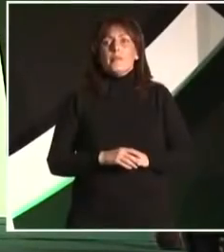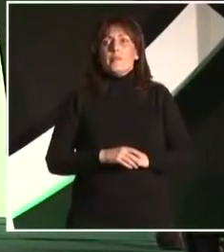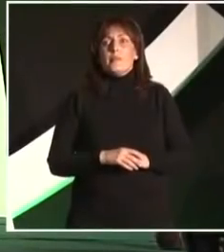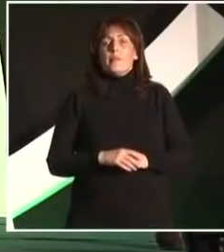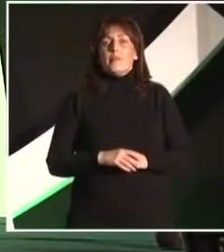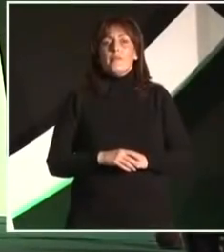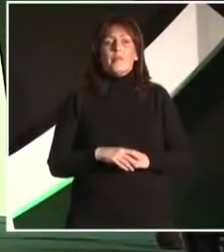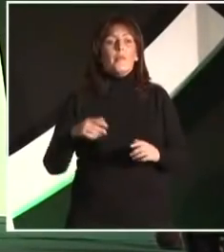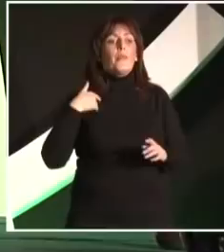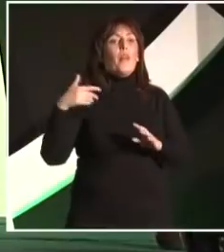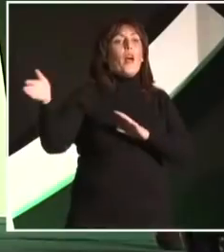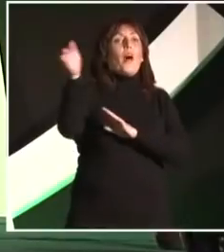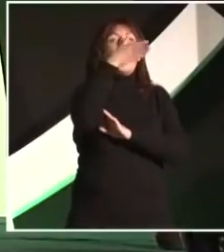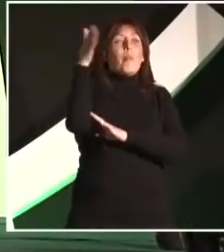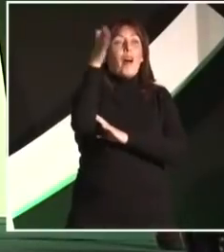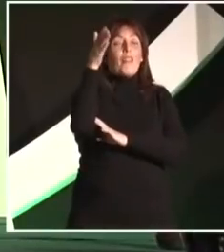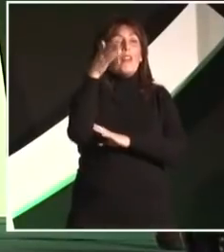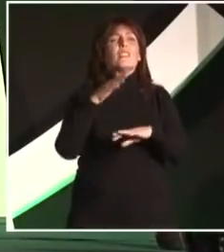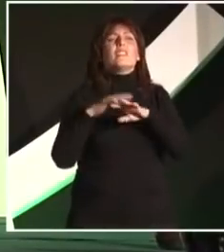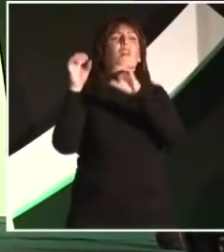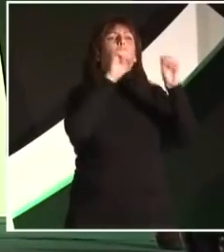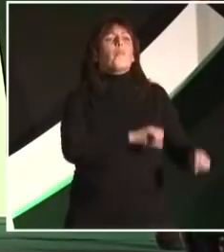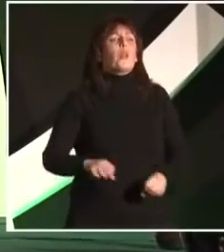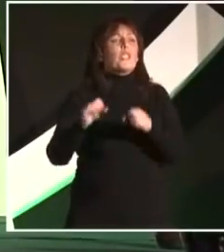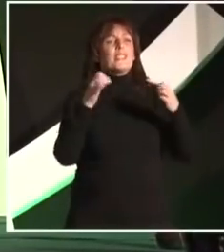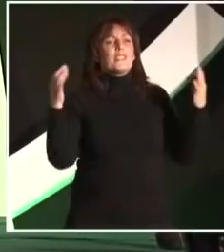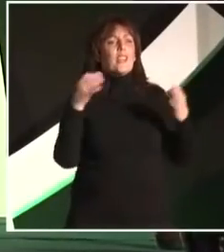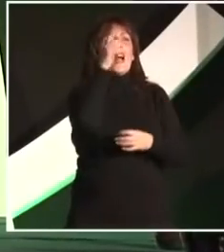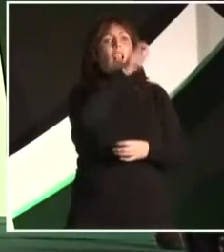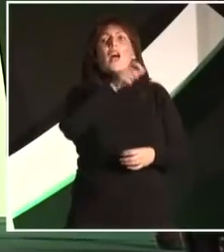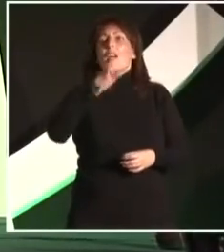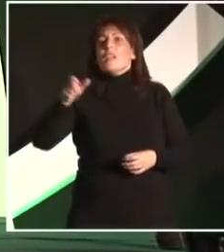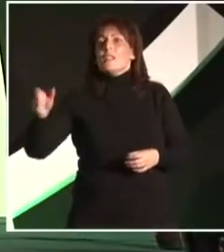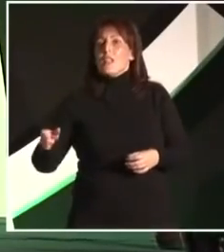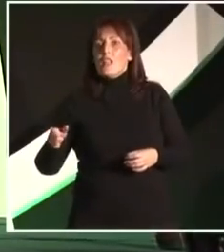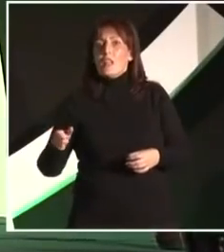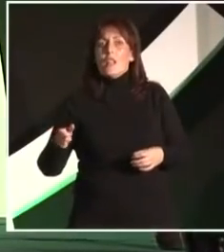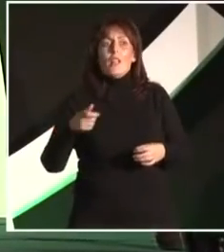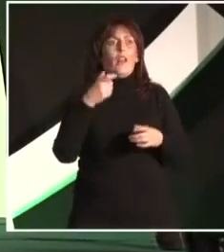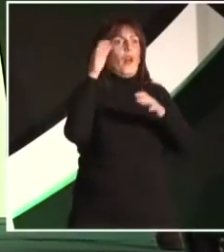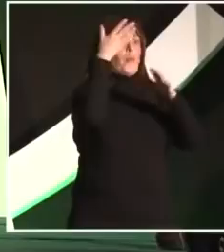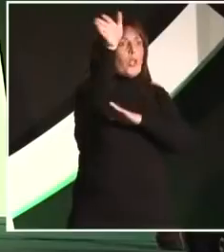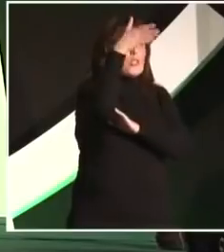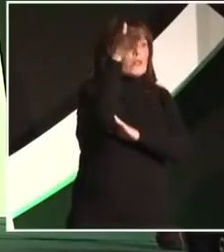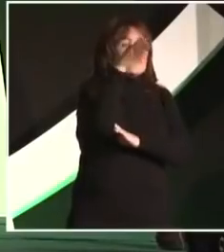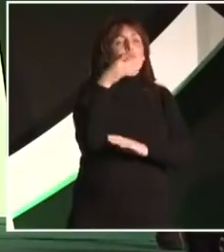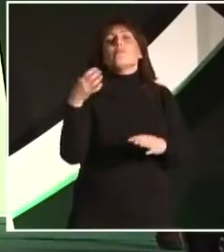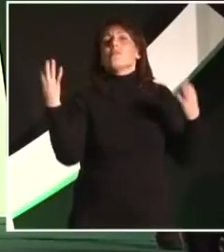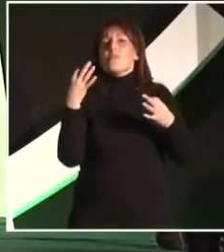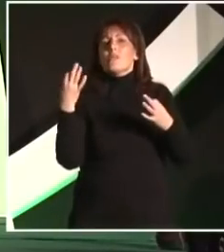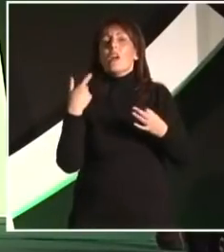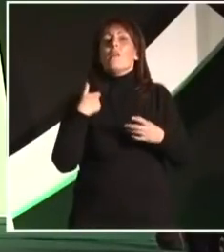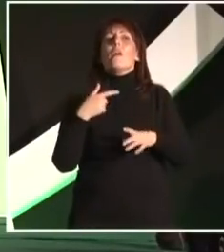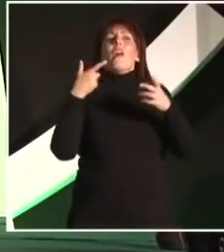Que hay que sacar la bandera para proteger a la gente. Que hay que sacar la bandera para proteger nuestro derecho a la